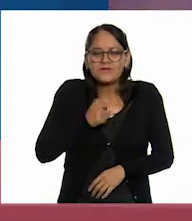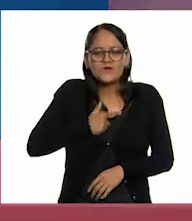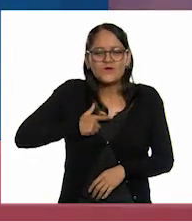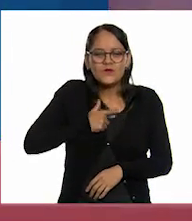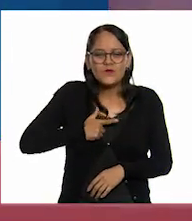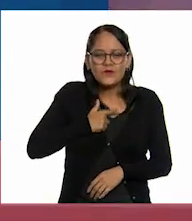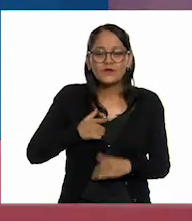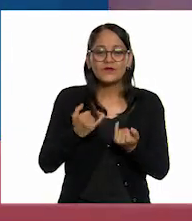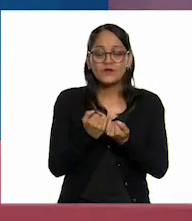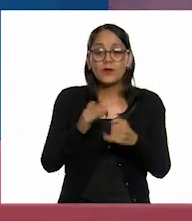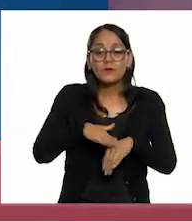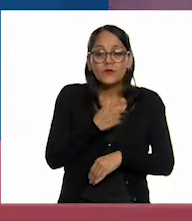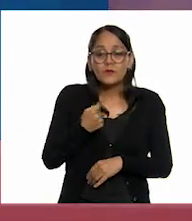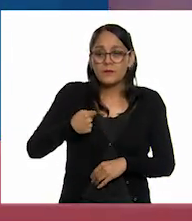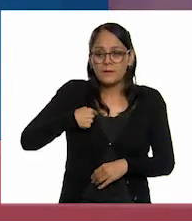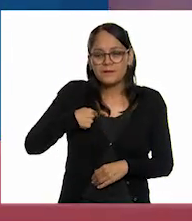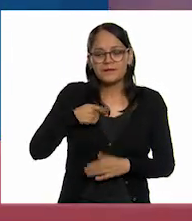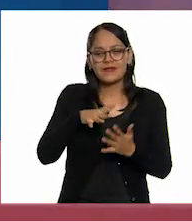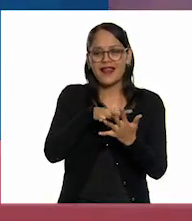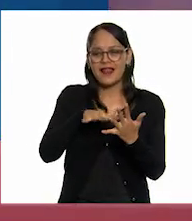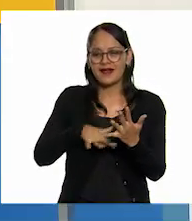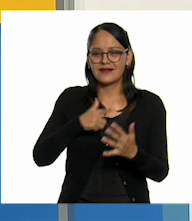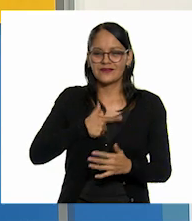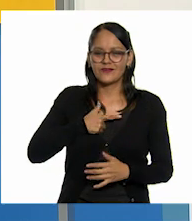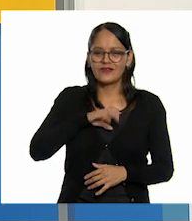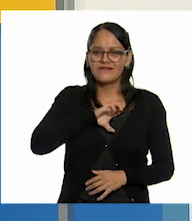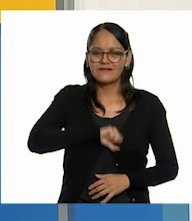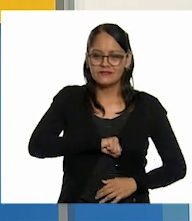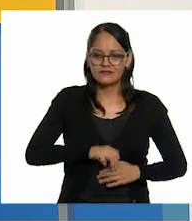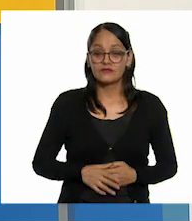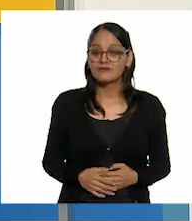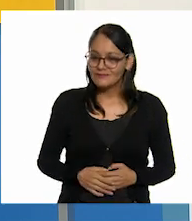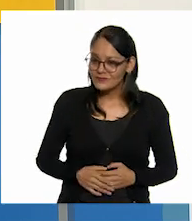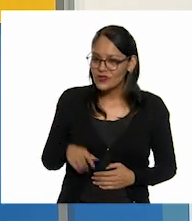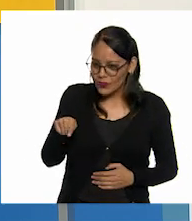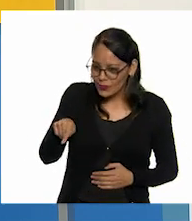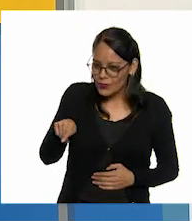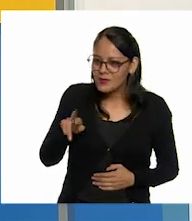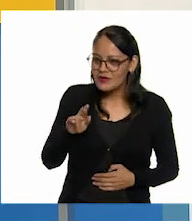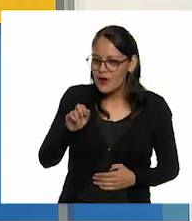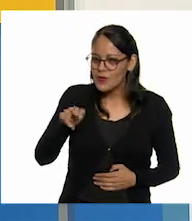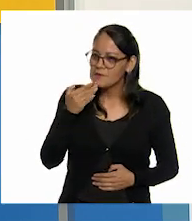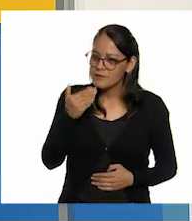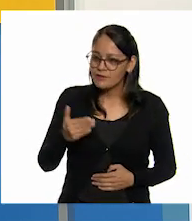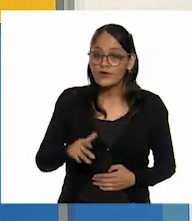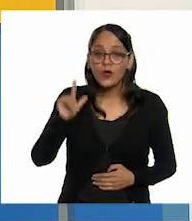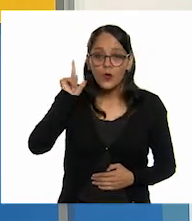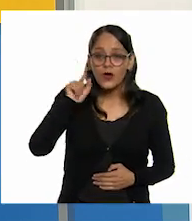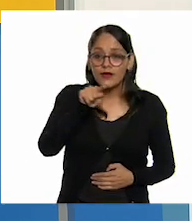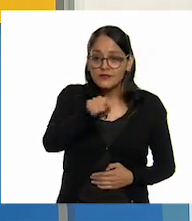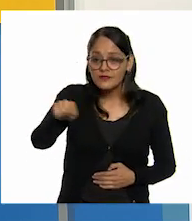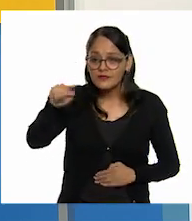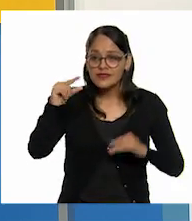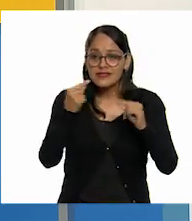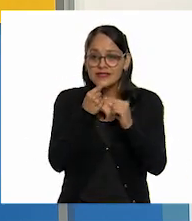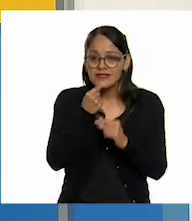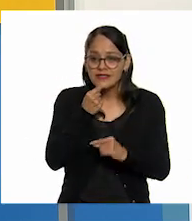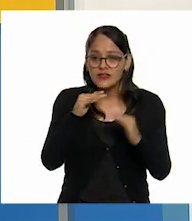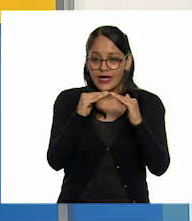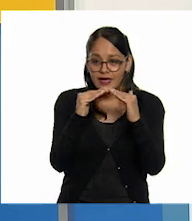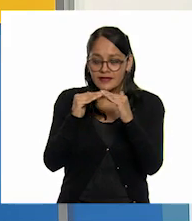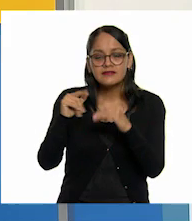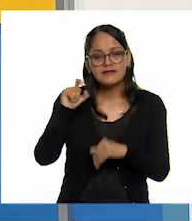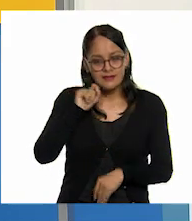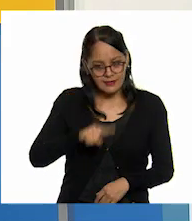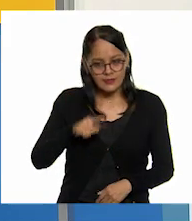me encanta leer. Sí. Bueno, Sí. Qué bueno, Raulito. Espero que a las niñas y los niños en casa también les guste la